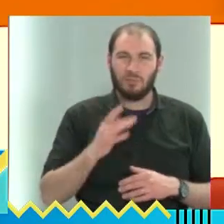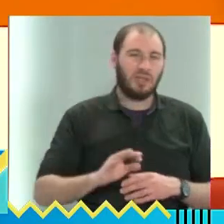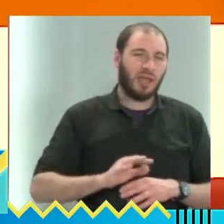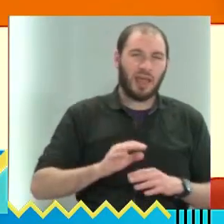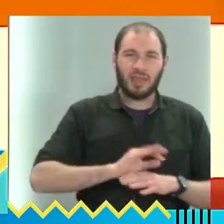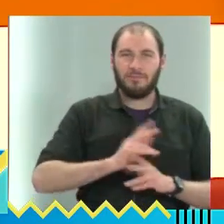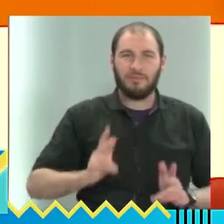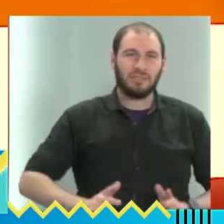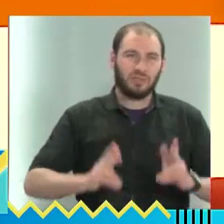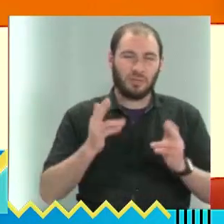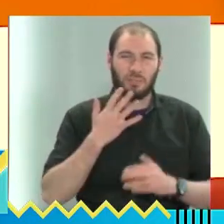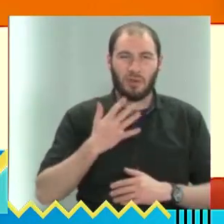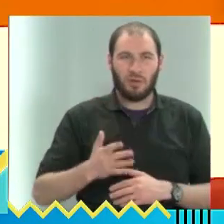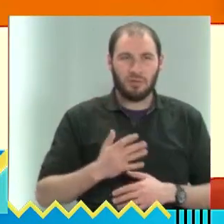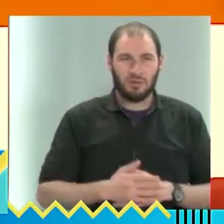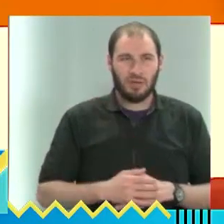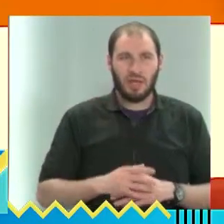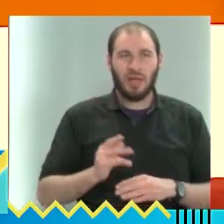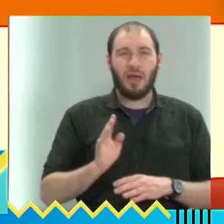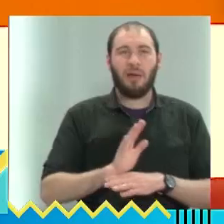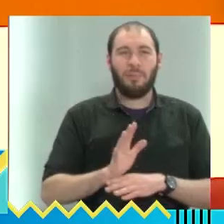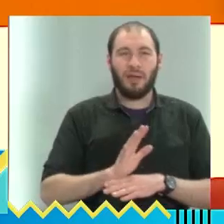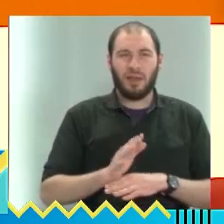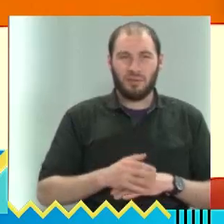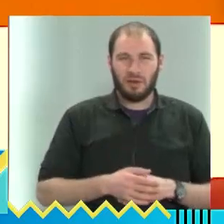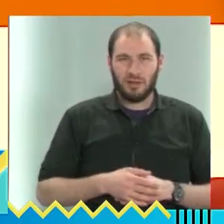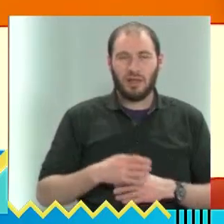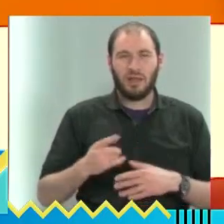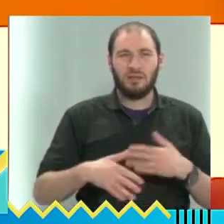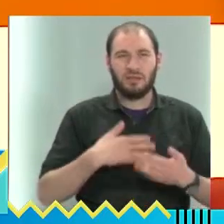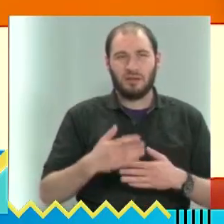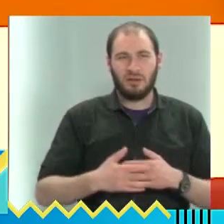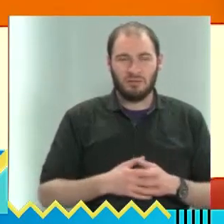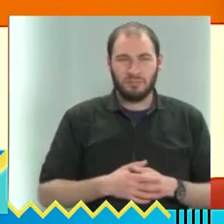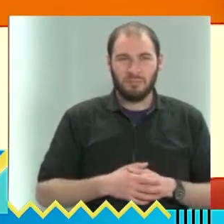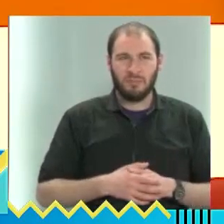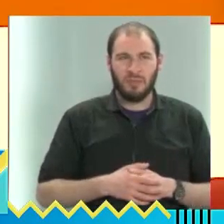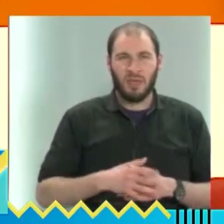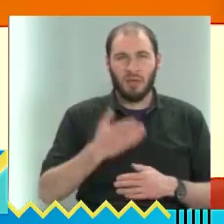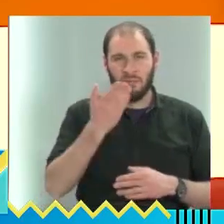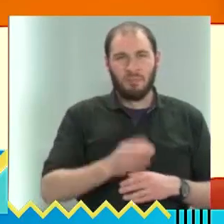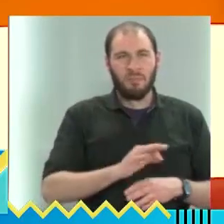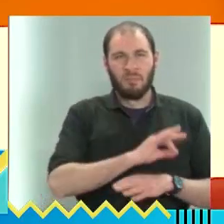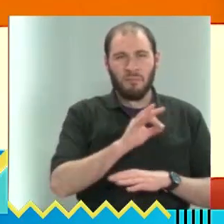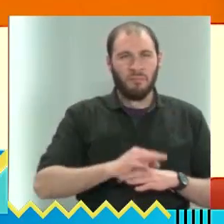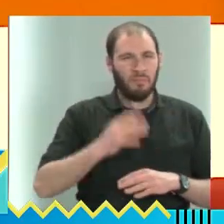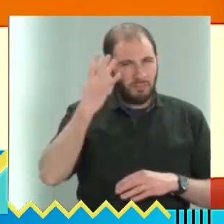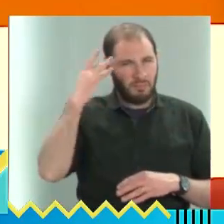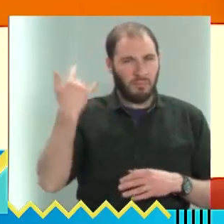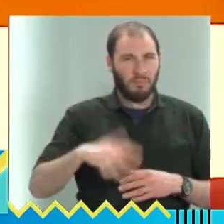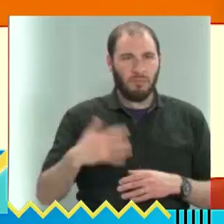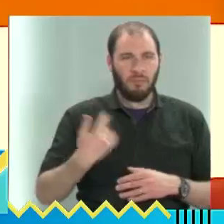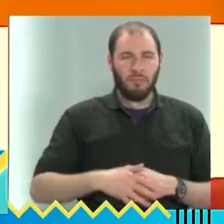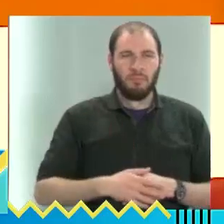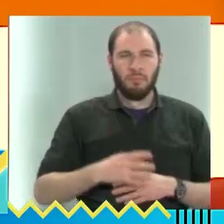arquitectónica, y en la película se desarrolla que hay un diseñador muy intelectual